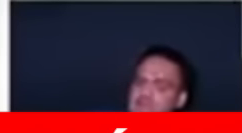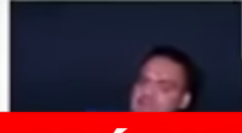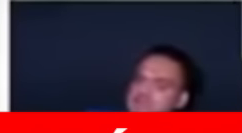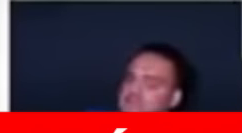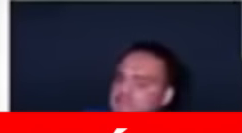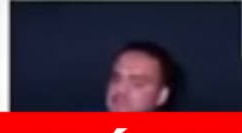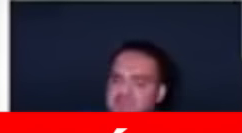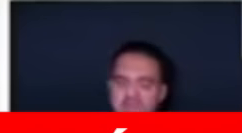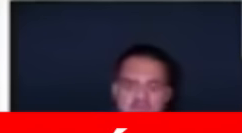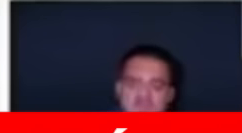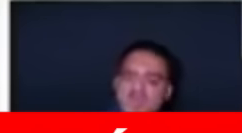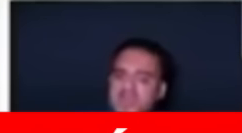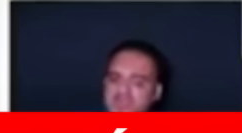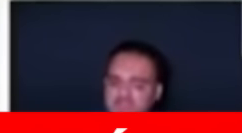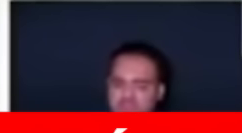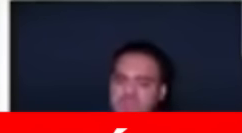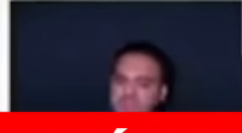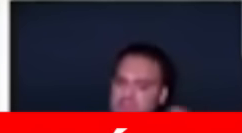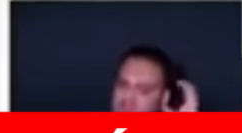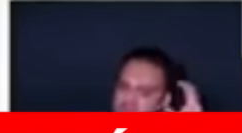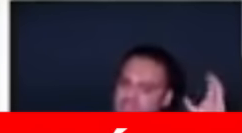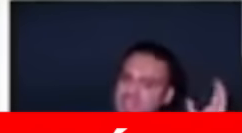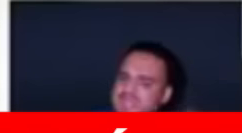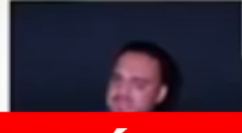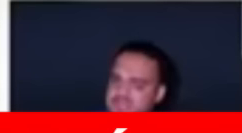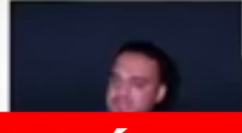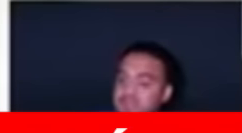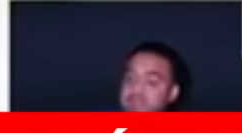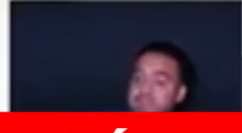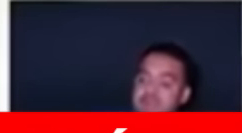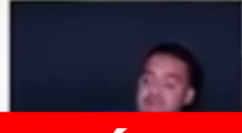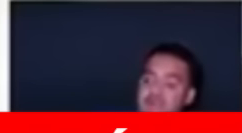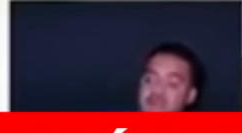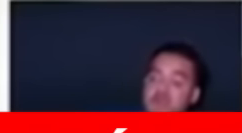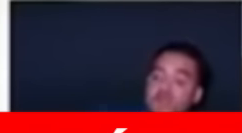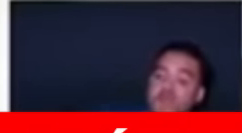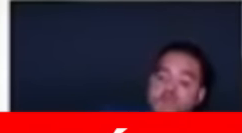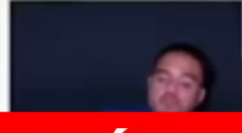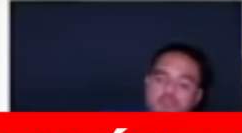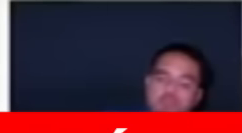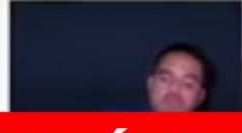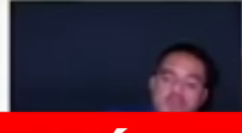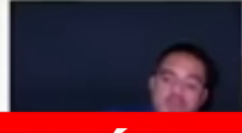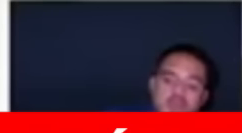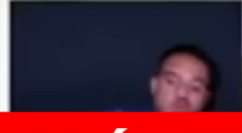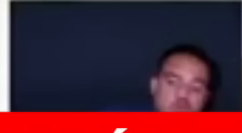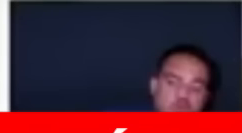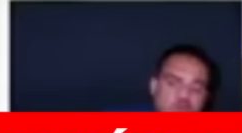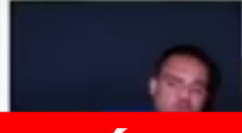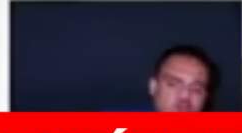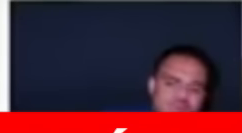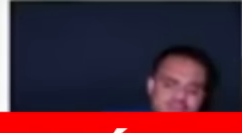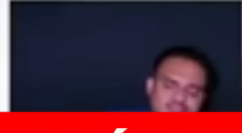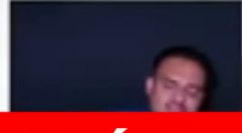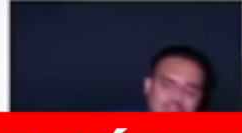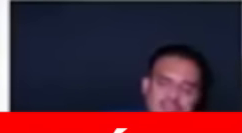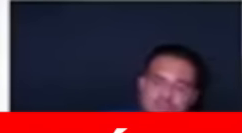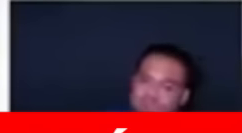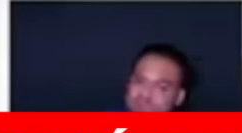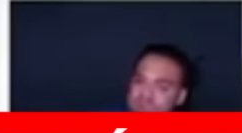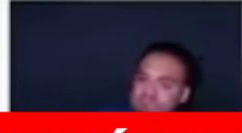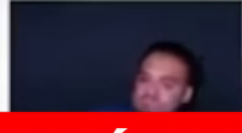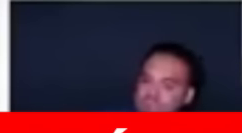los derechos de los delincuentes para dejar a las comunidades abandonadas a su suerte en manos de